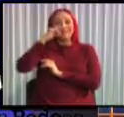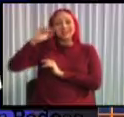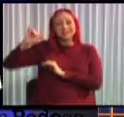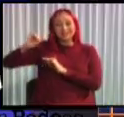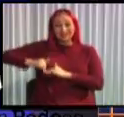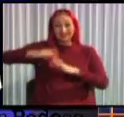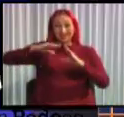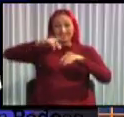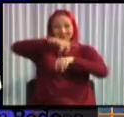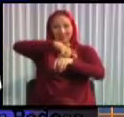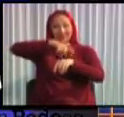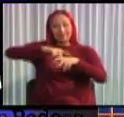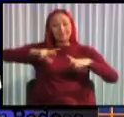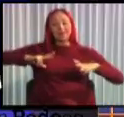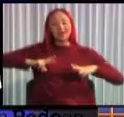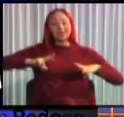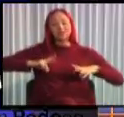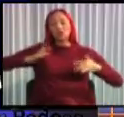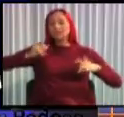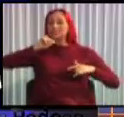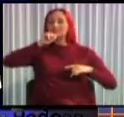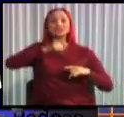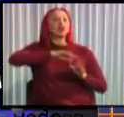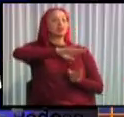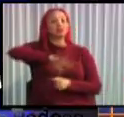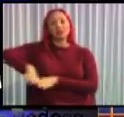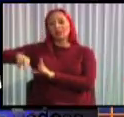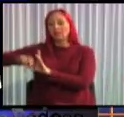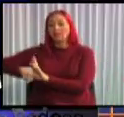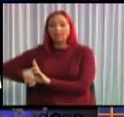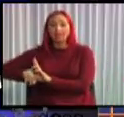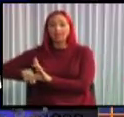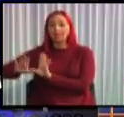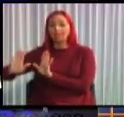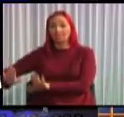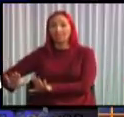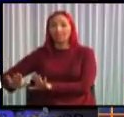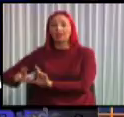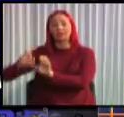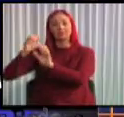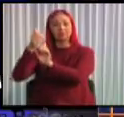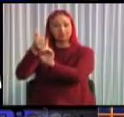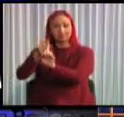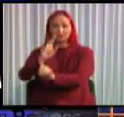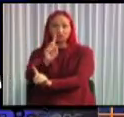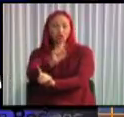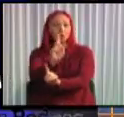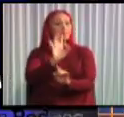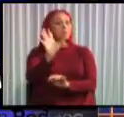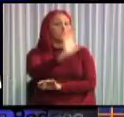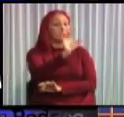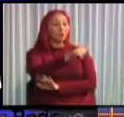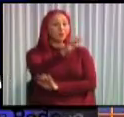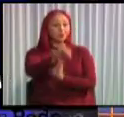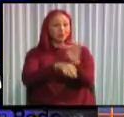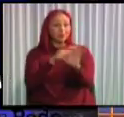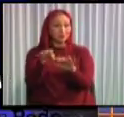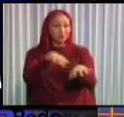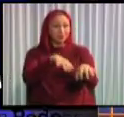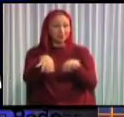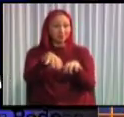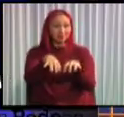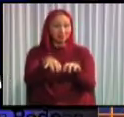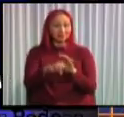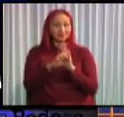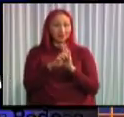esta época de vacaciones no pasen tanto tiempo sentados frente a un televisor, sino que busquen otro tipo de actividades.